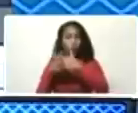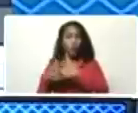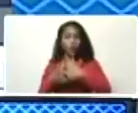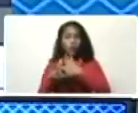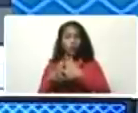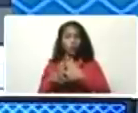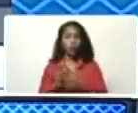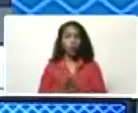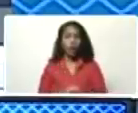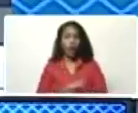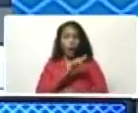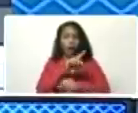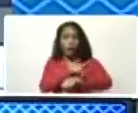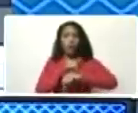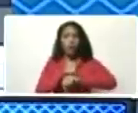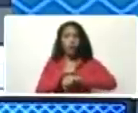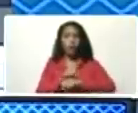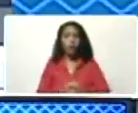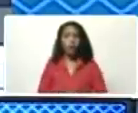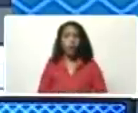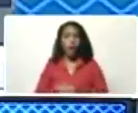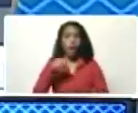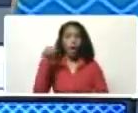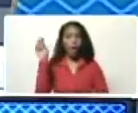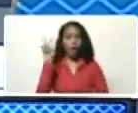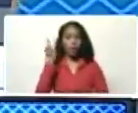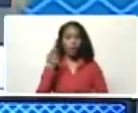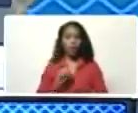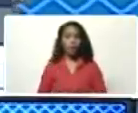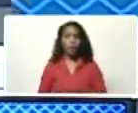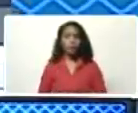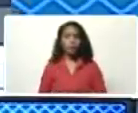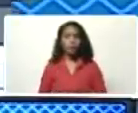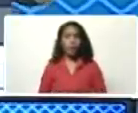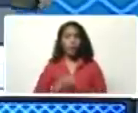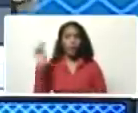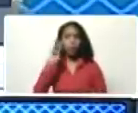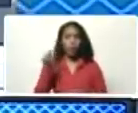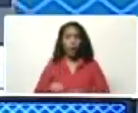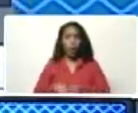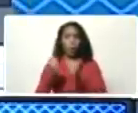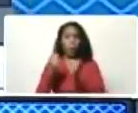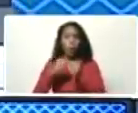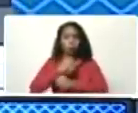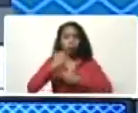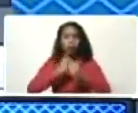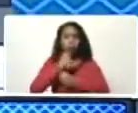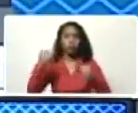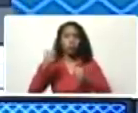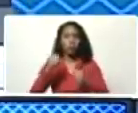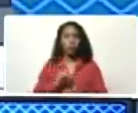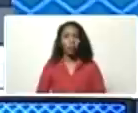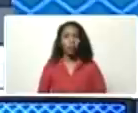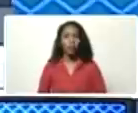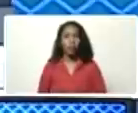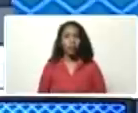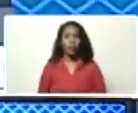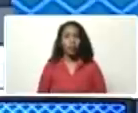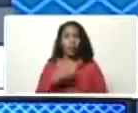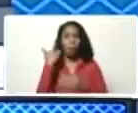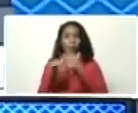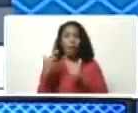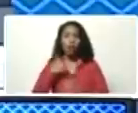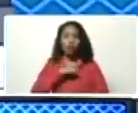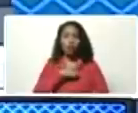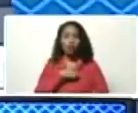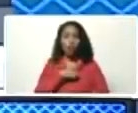Norteamérica, en Fuerte Tiuna, en Venezuela. Venezuela rompió amarras. Y es el mensaje que